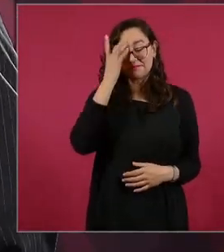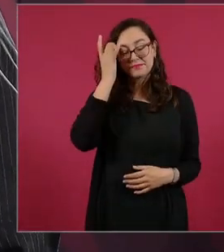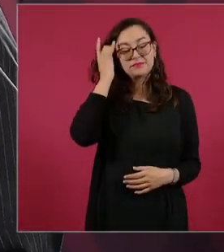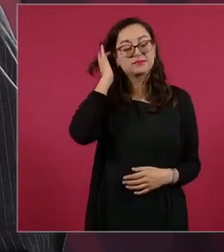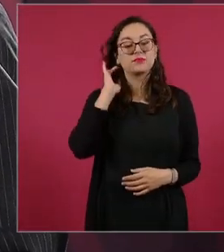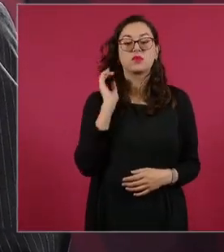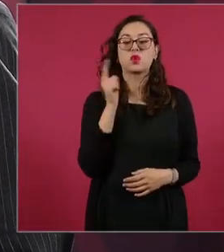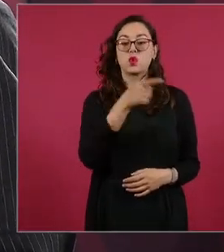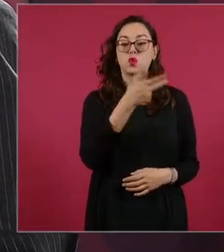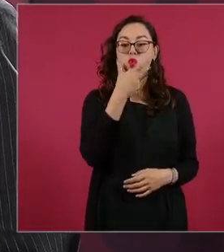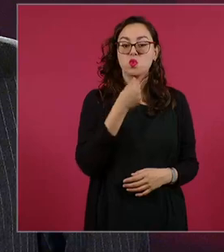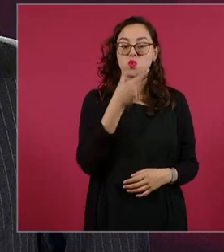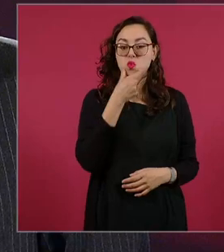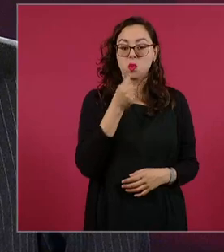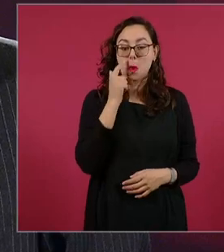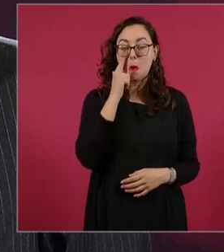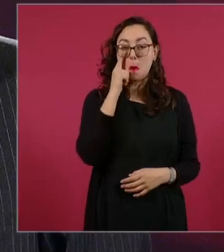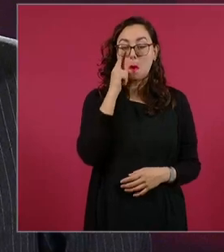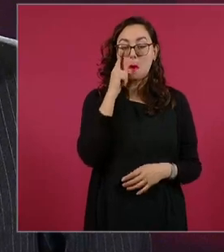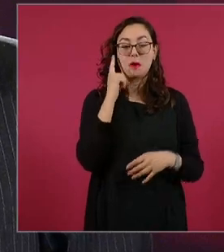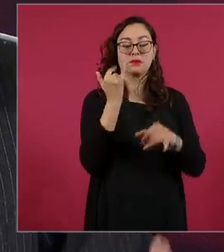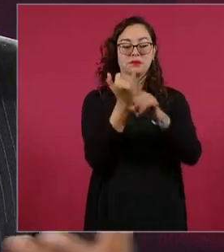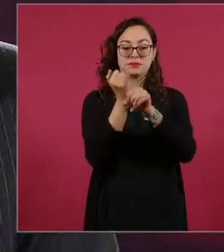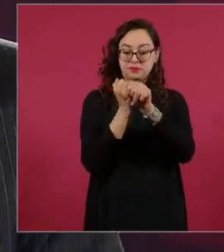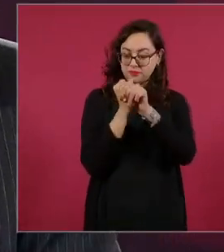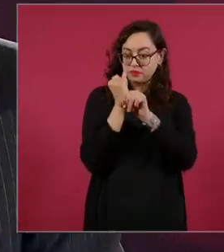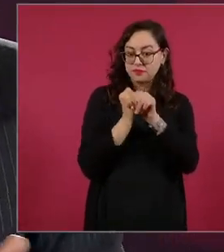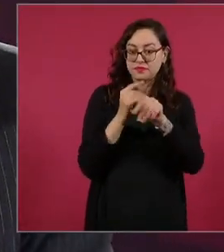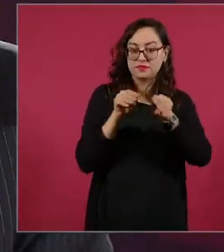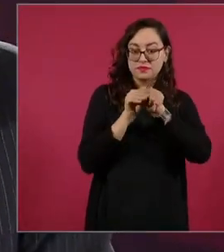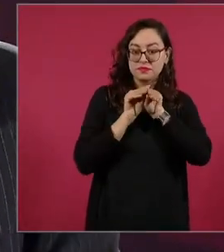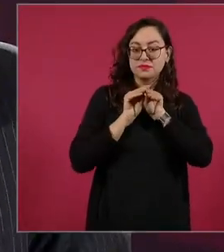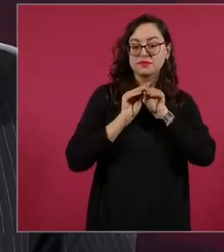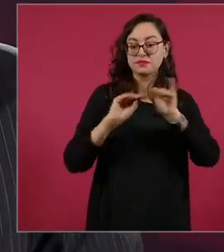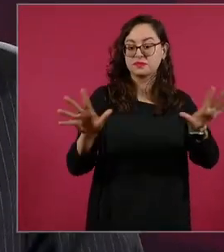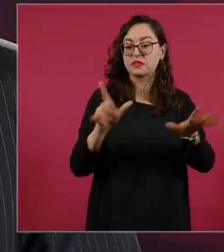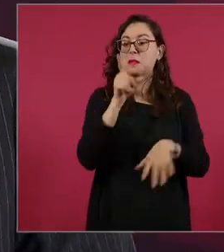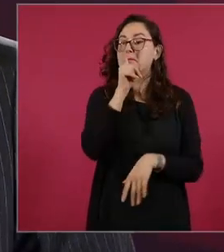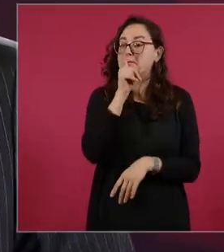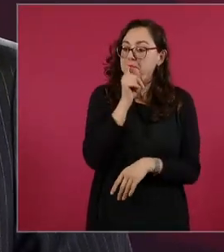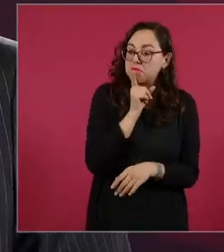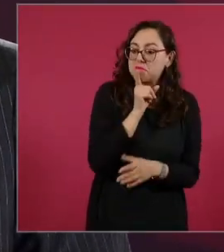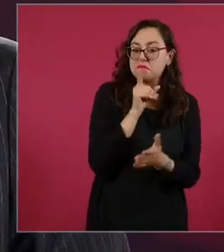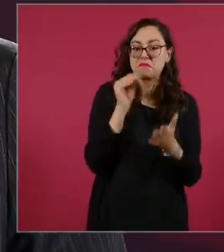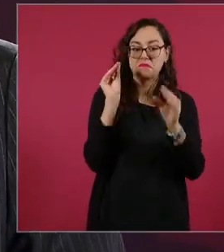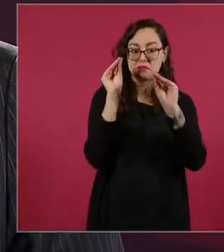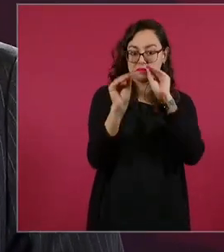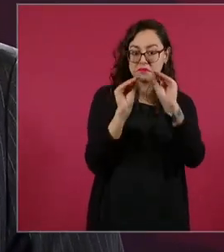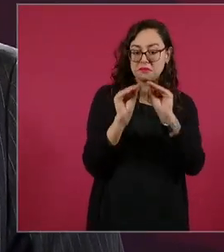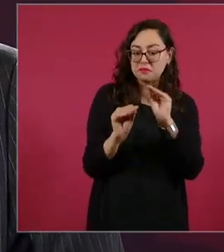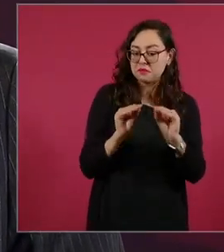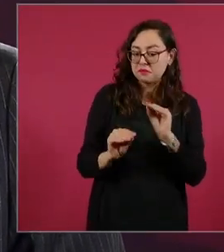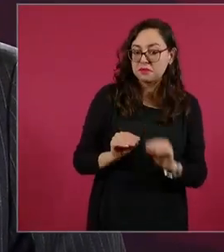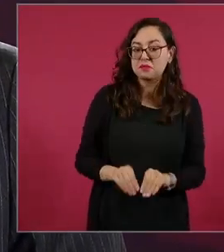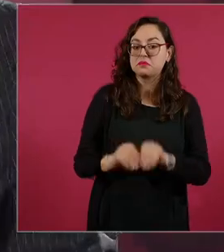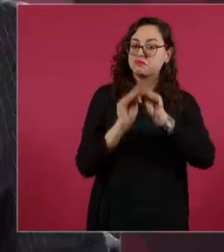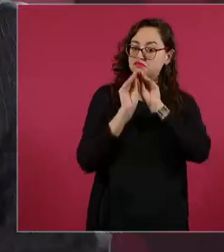y viene difama por consigna,